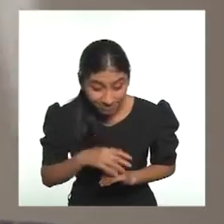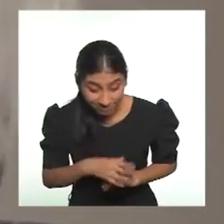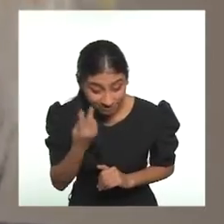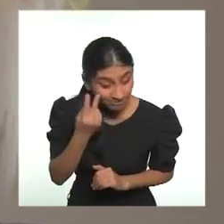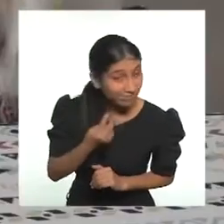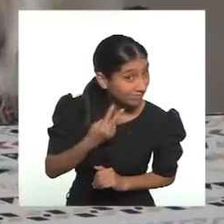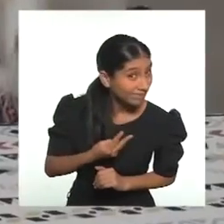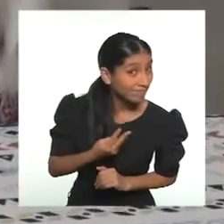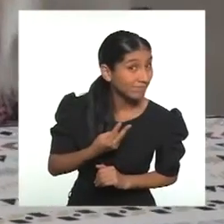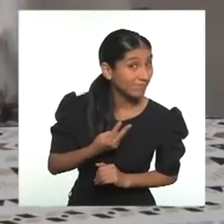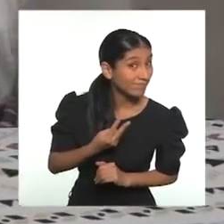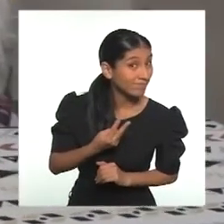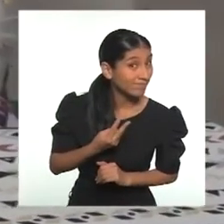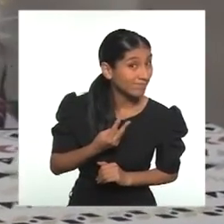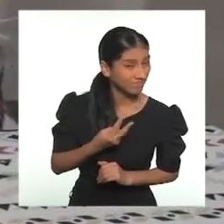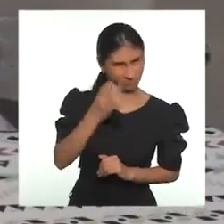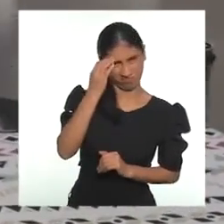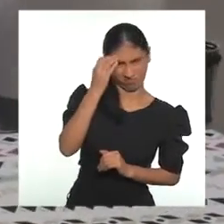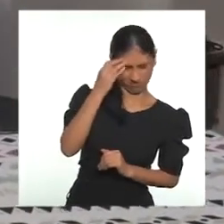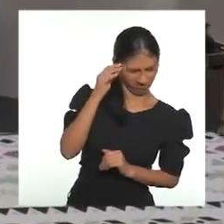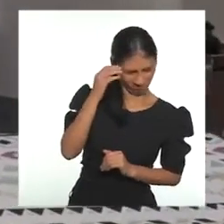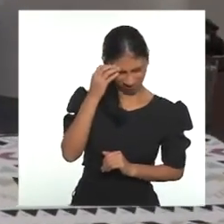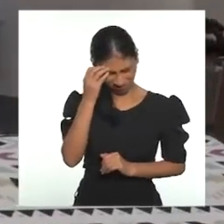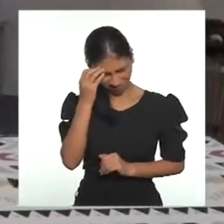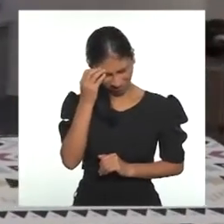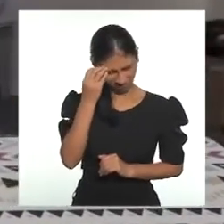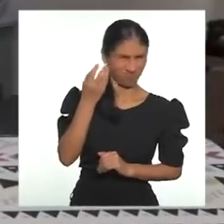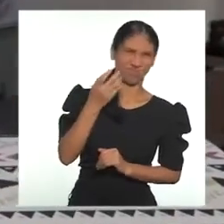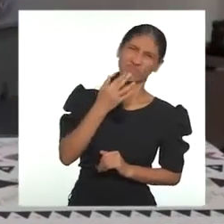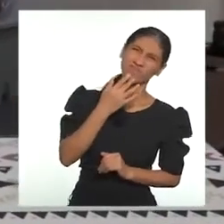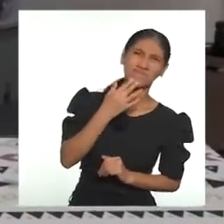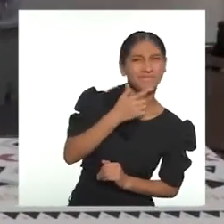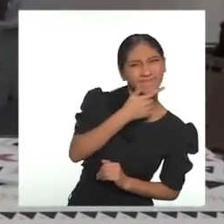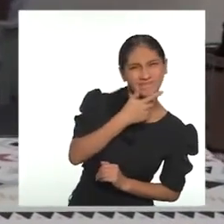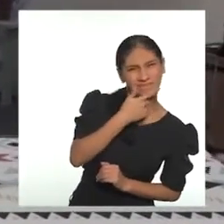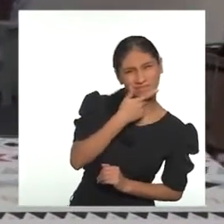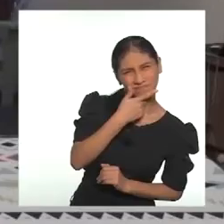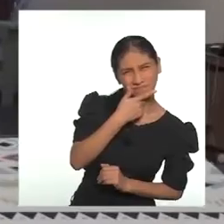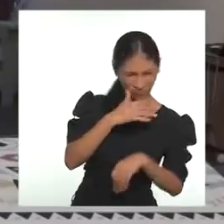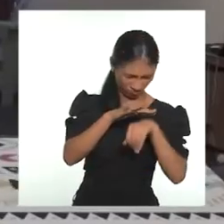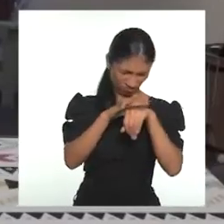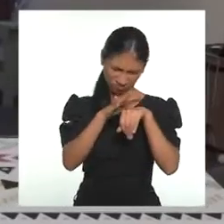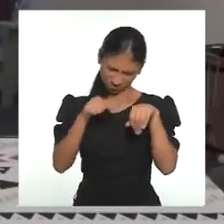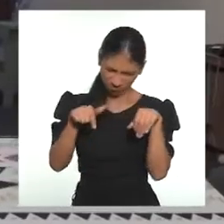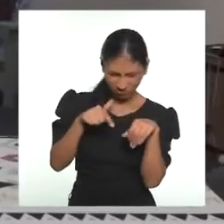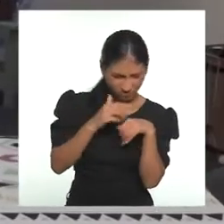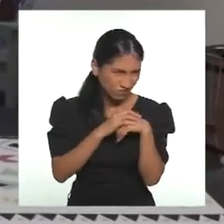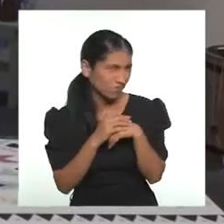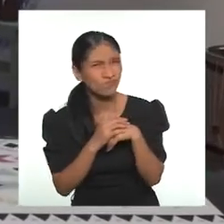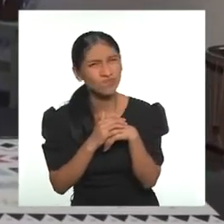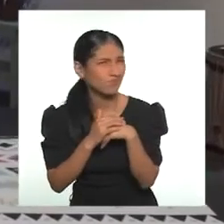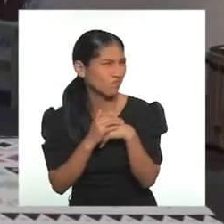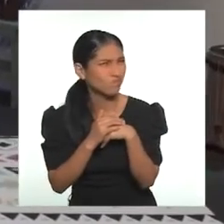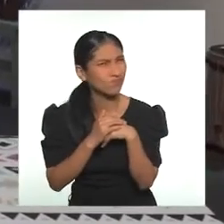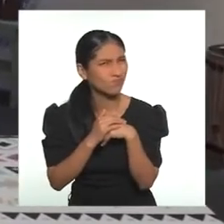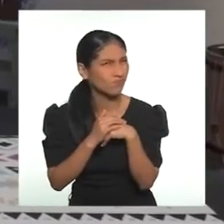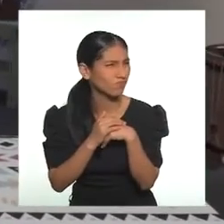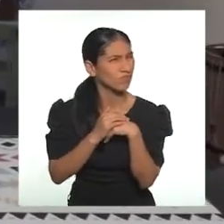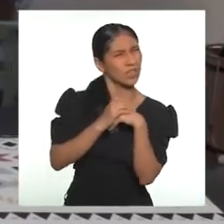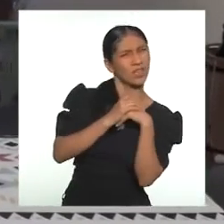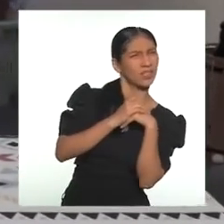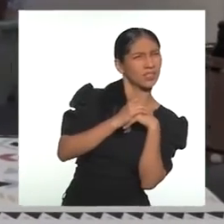acércate. ¿Ves? Está un poco rara. Está medio amarillo y con manchitas. Por